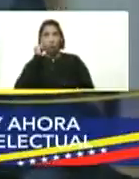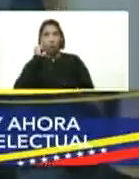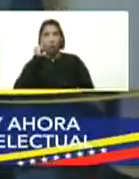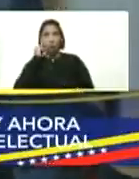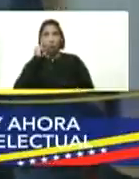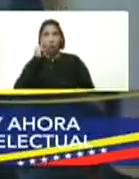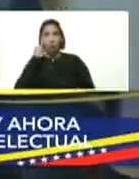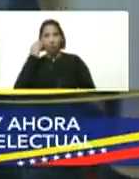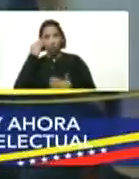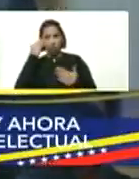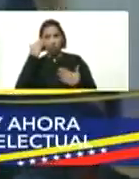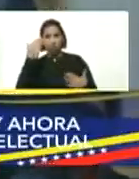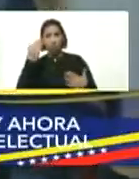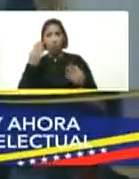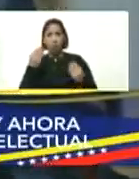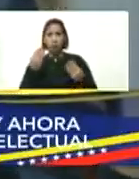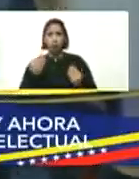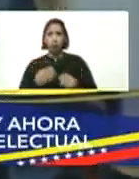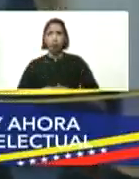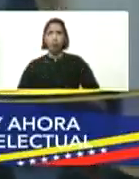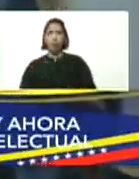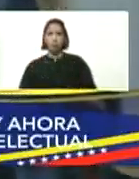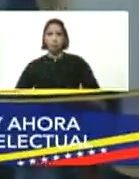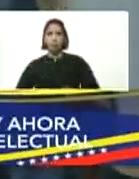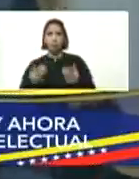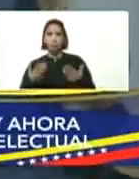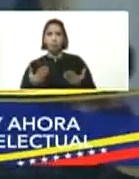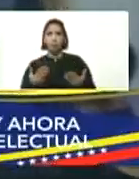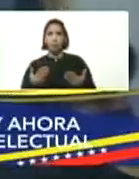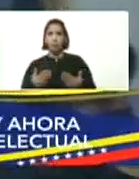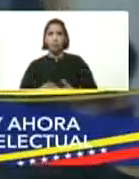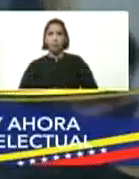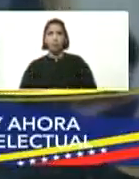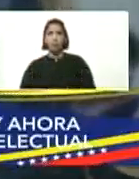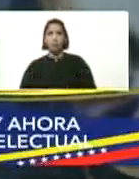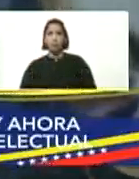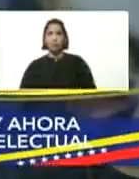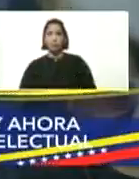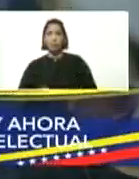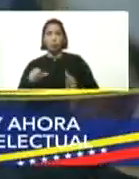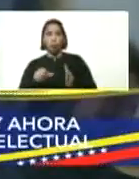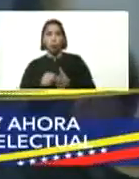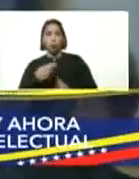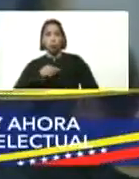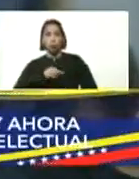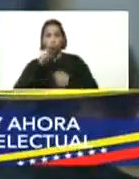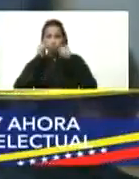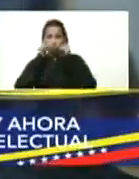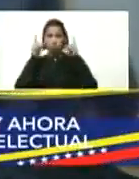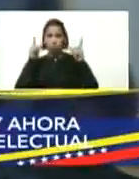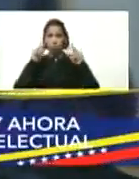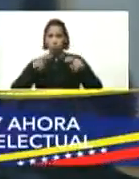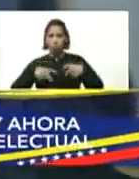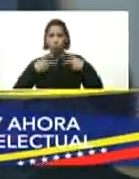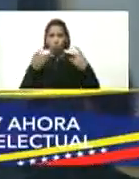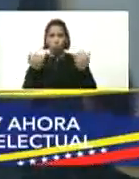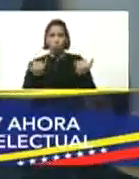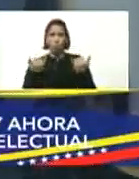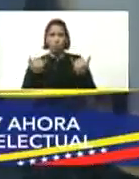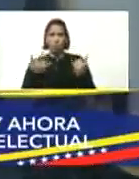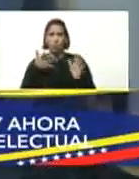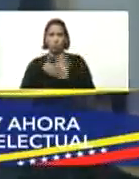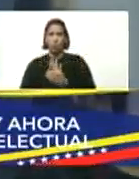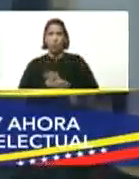manda muchos editoriales hoy día a usted. Y donde nos damos cuenta de la actualidad de los